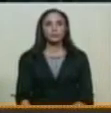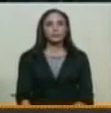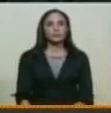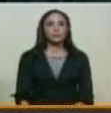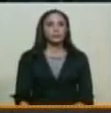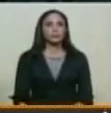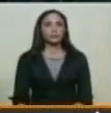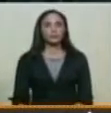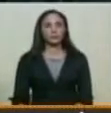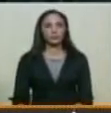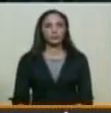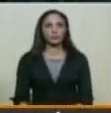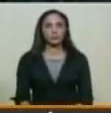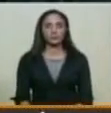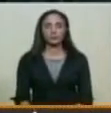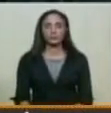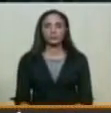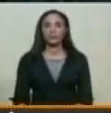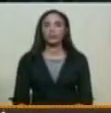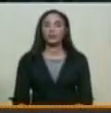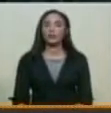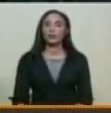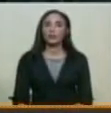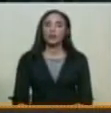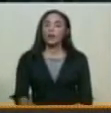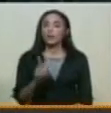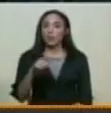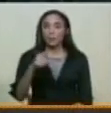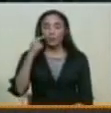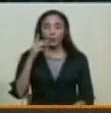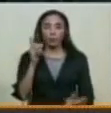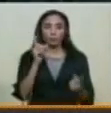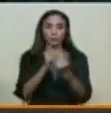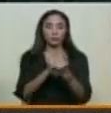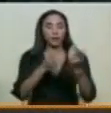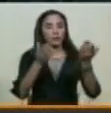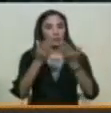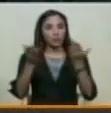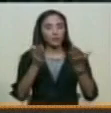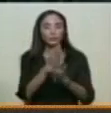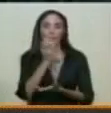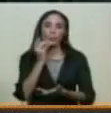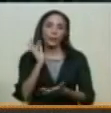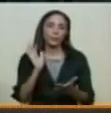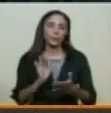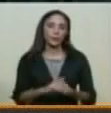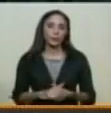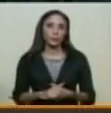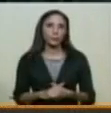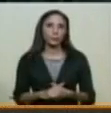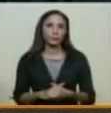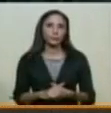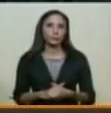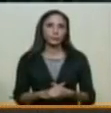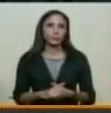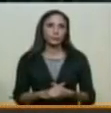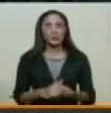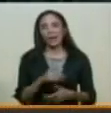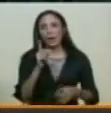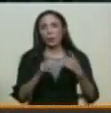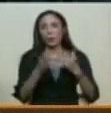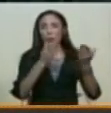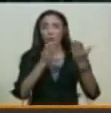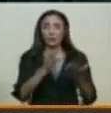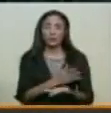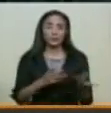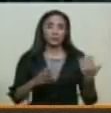atención fundamental en aquellos servicios que han recibido el deterioro por